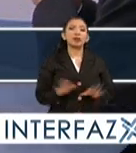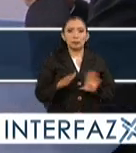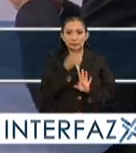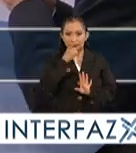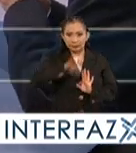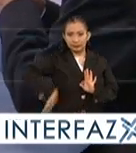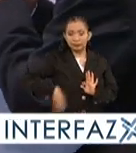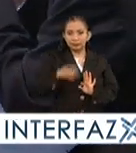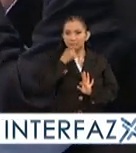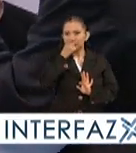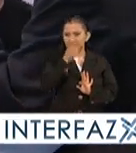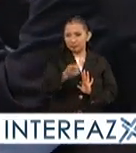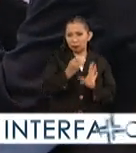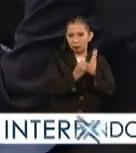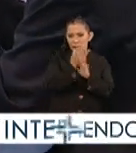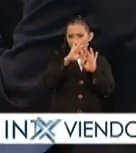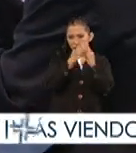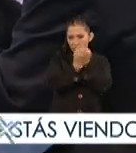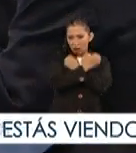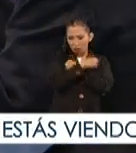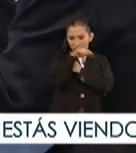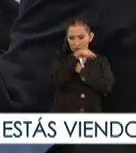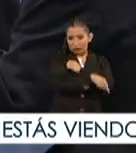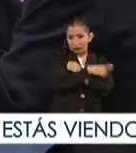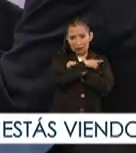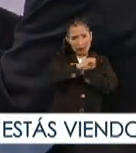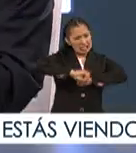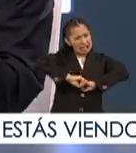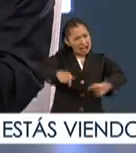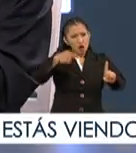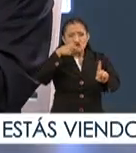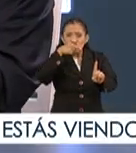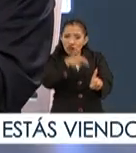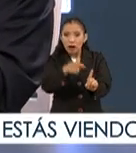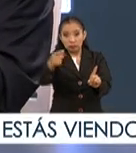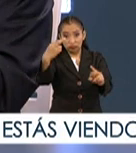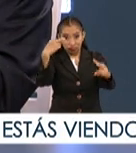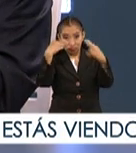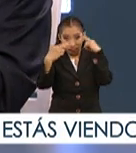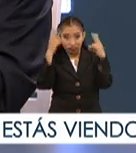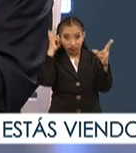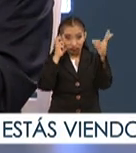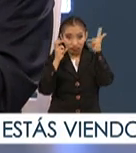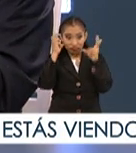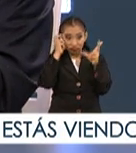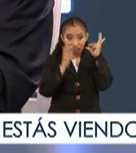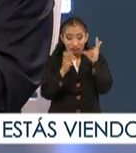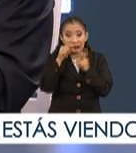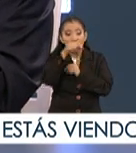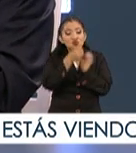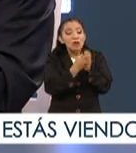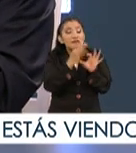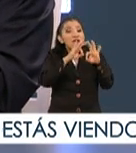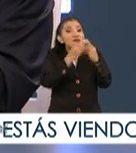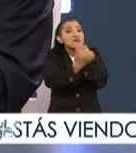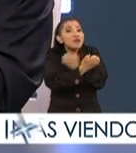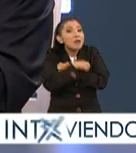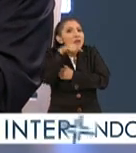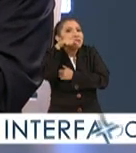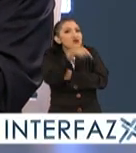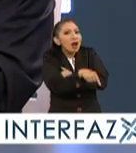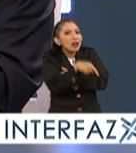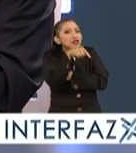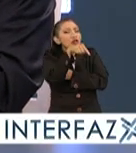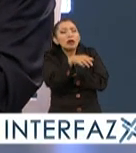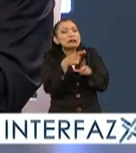les decía, cuando hablamos del nuevo modelo educativo, eso tiene que quedar muy claro para quienes nos están viendo y escuchando. El nuevo modelo educativo